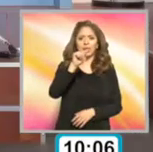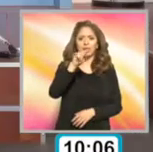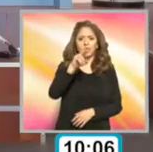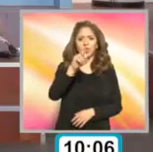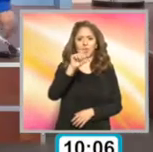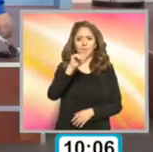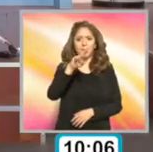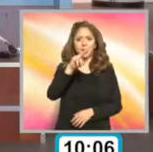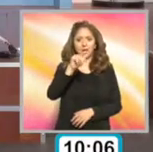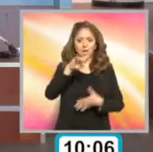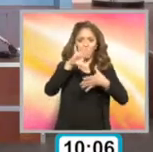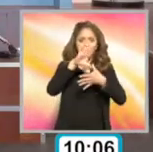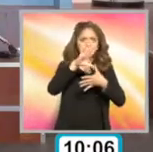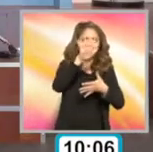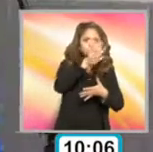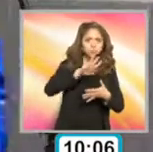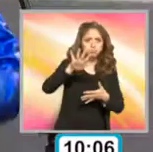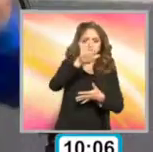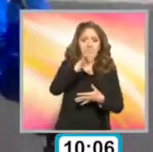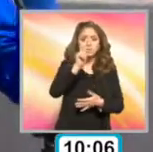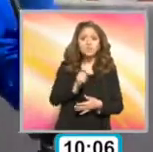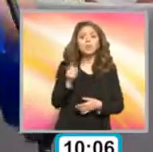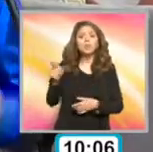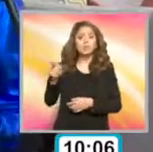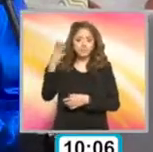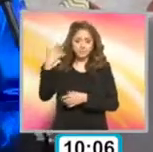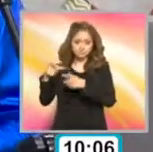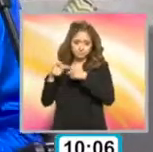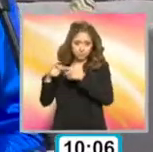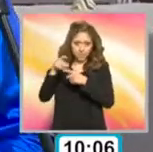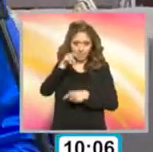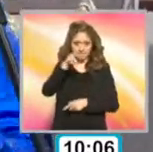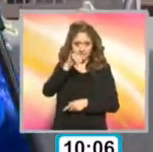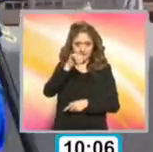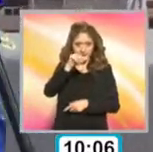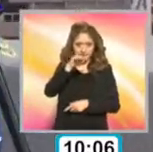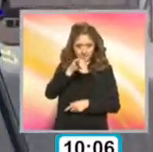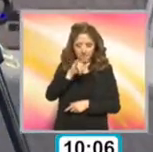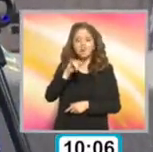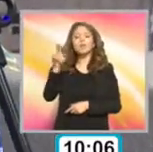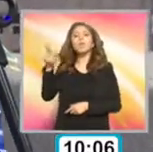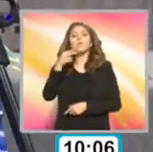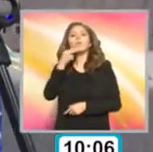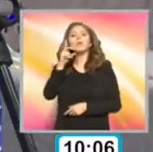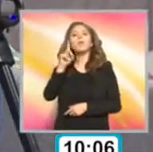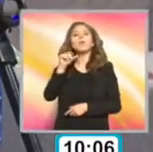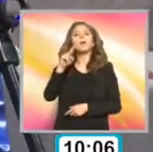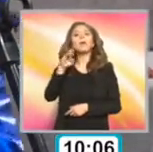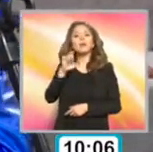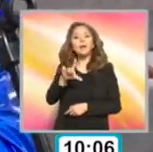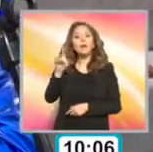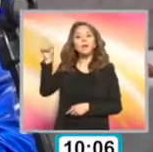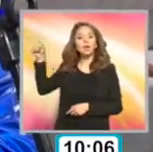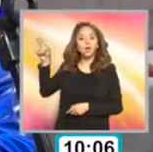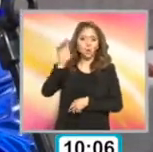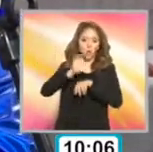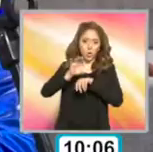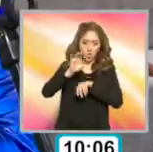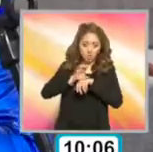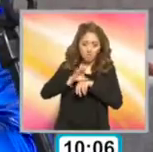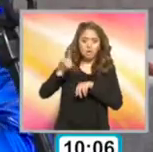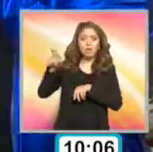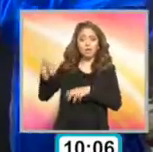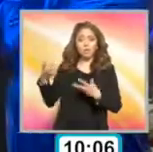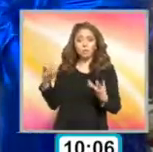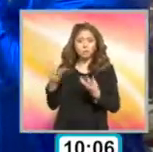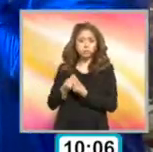yendo muy bien, El Idiota. Sí, este sencillo es un sencillo que produjimos en Miami. Ajá. Junto a Danny Young, que es nuestro productor, que es de Colombia. Que ha trabajado con grandes de la Ha